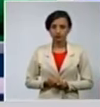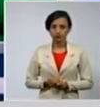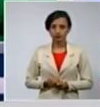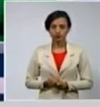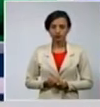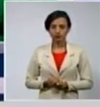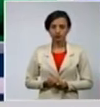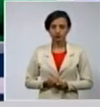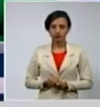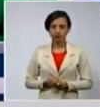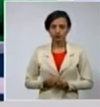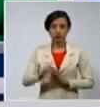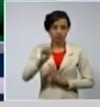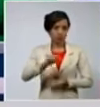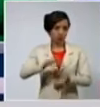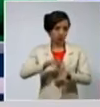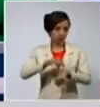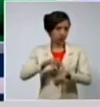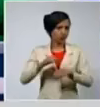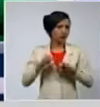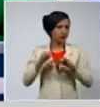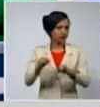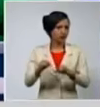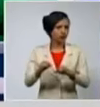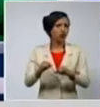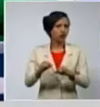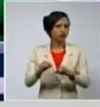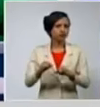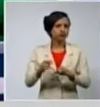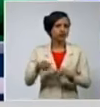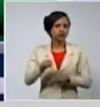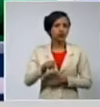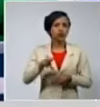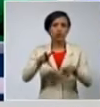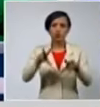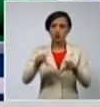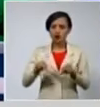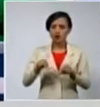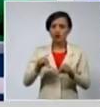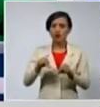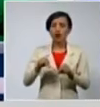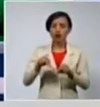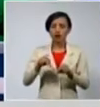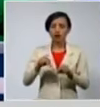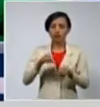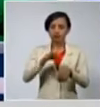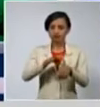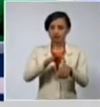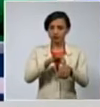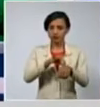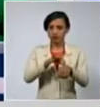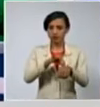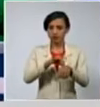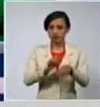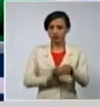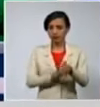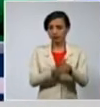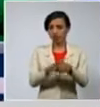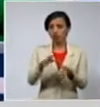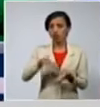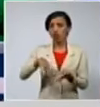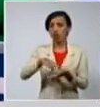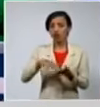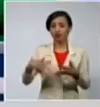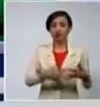que ha estado circulando, y veces que me preguntan, de una nueva cepa que se ha detectado en California,